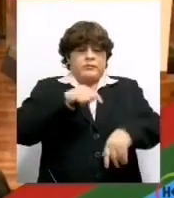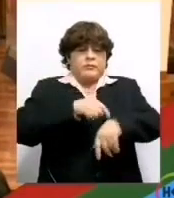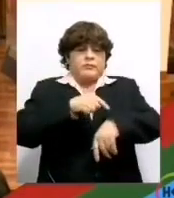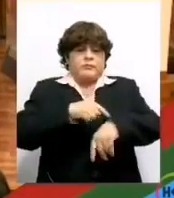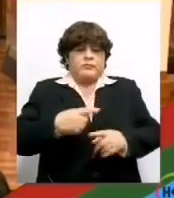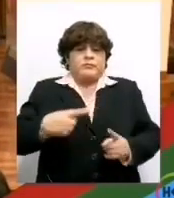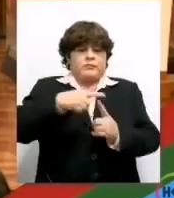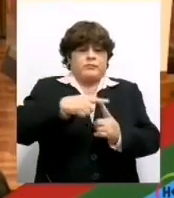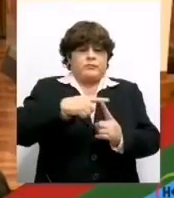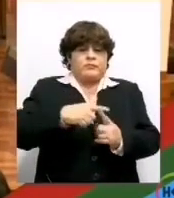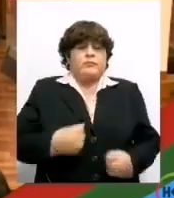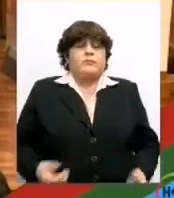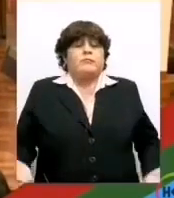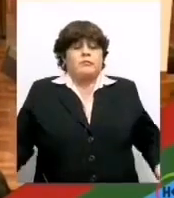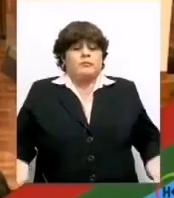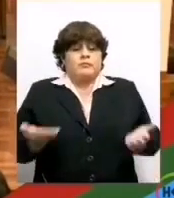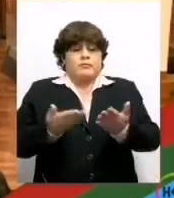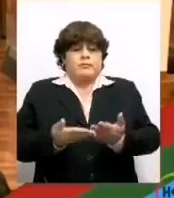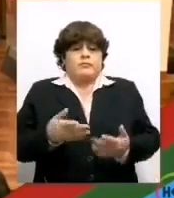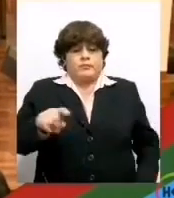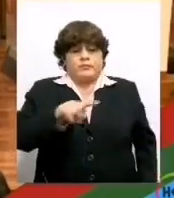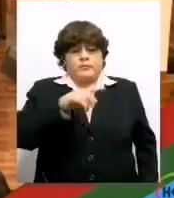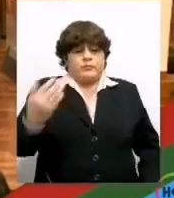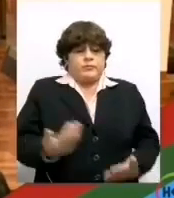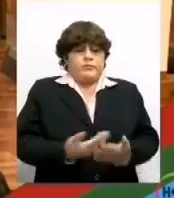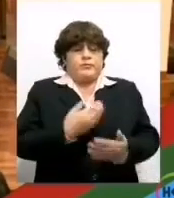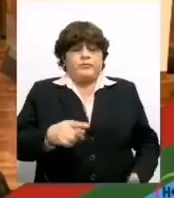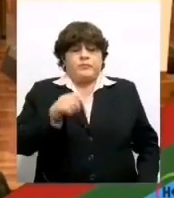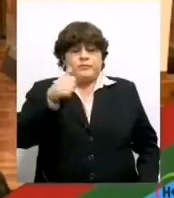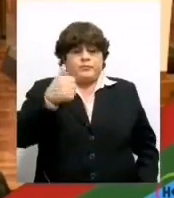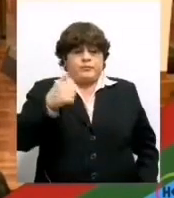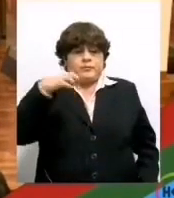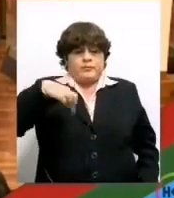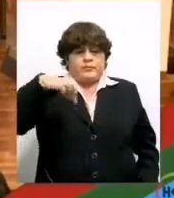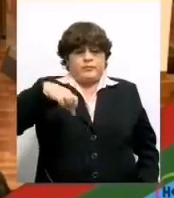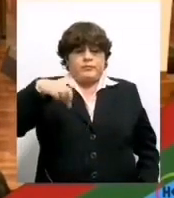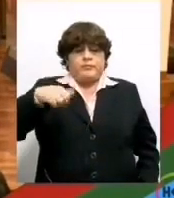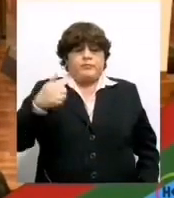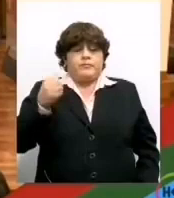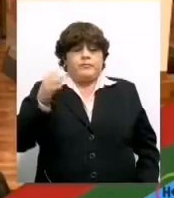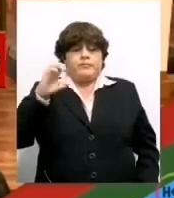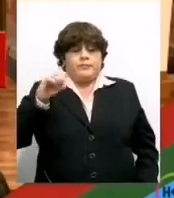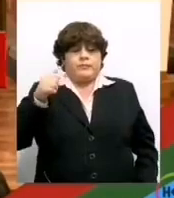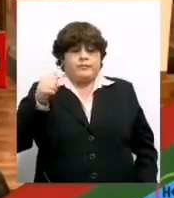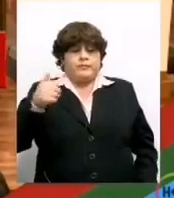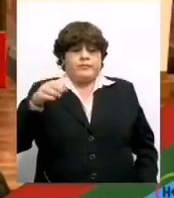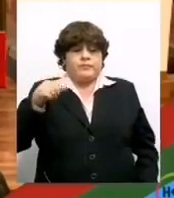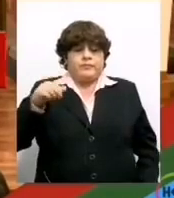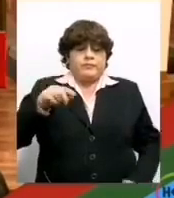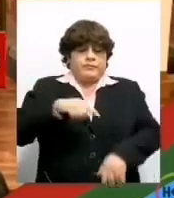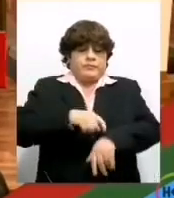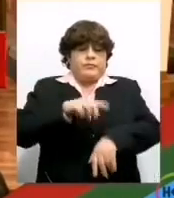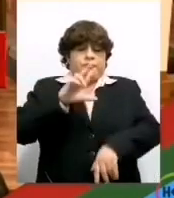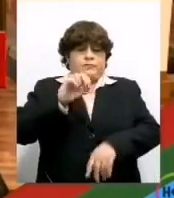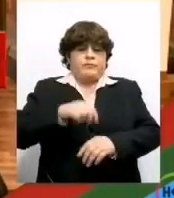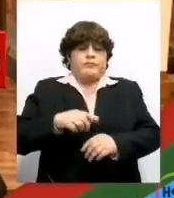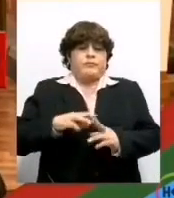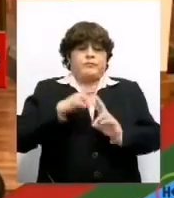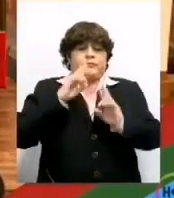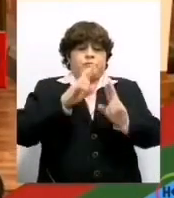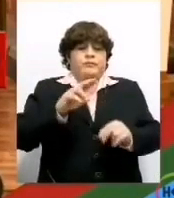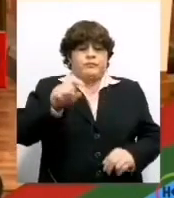no son acumulables ahora vamos con nuevamente el candidato de App señor César Acuña tiene 30 segundos para